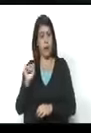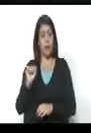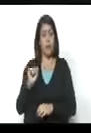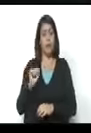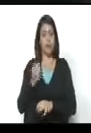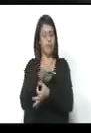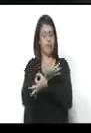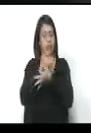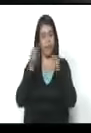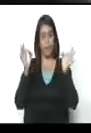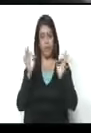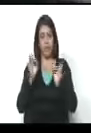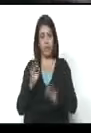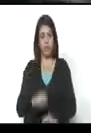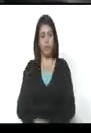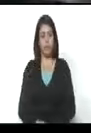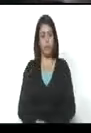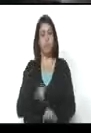Extraordinaria